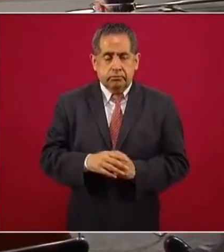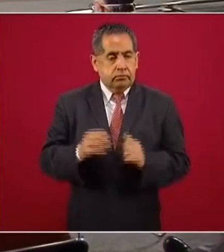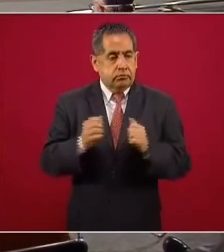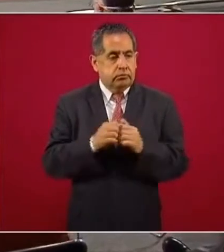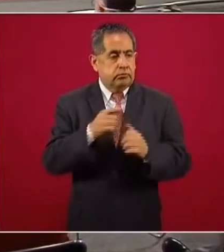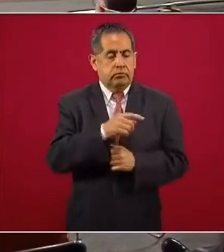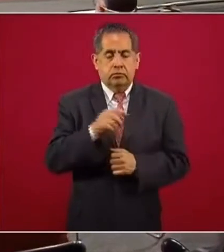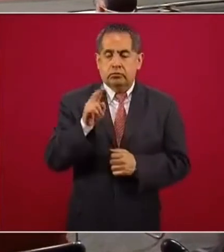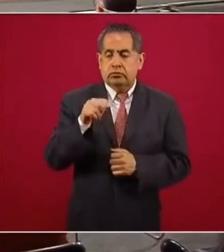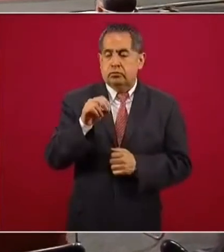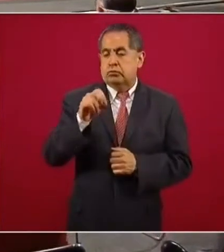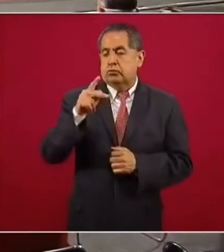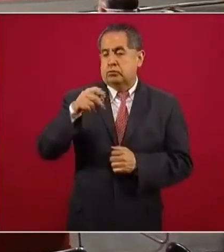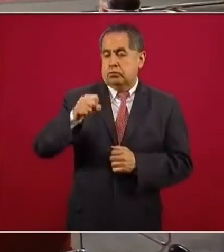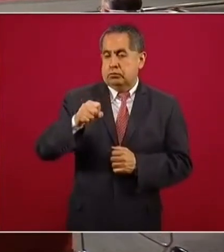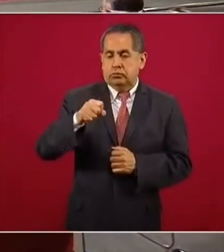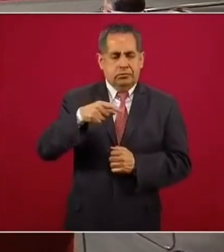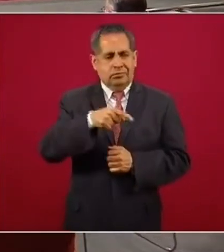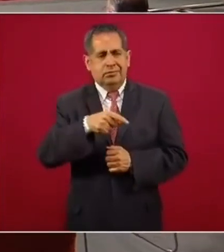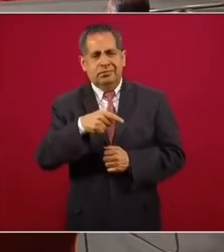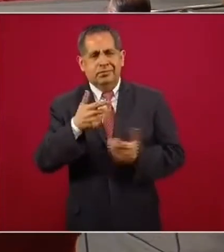la UNOPS, que es una